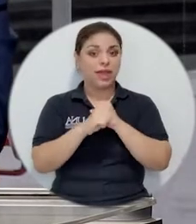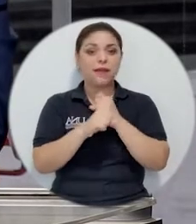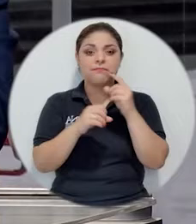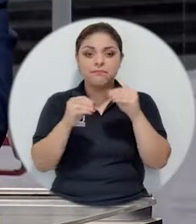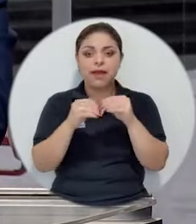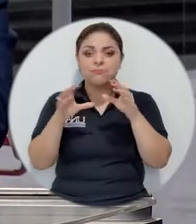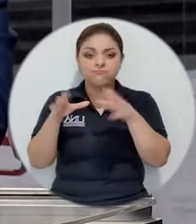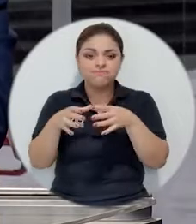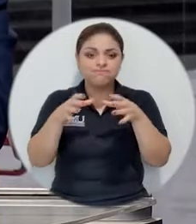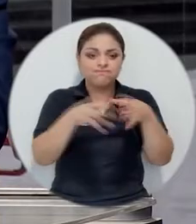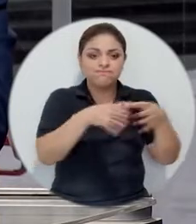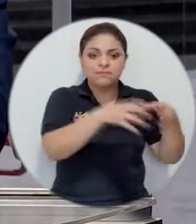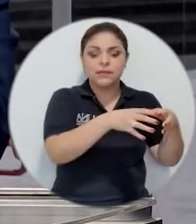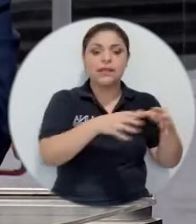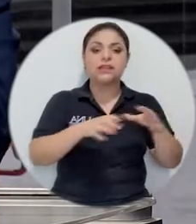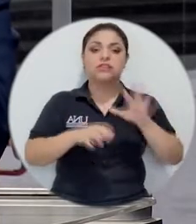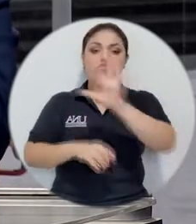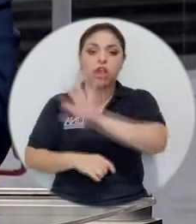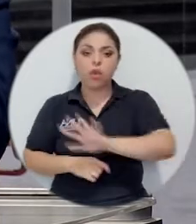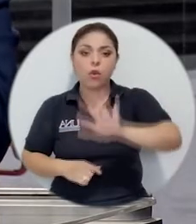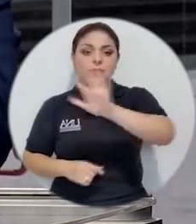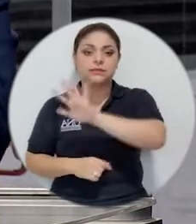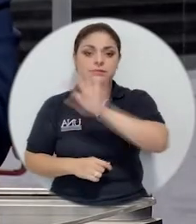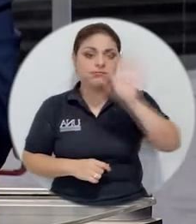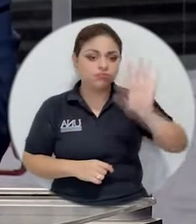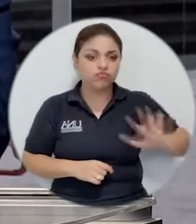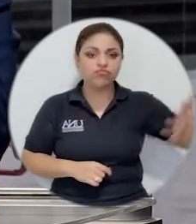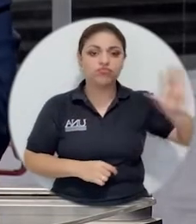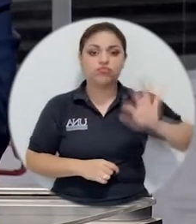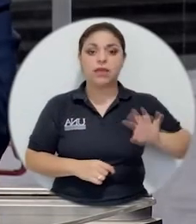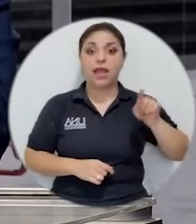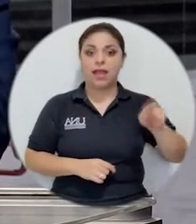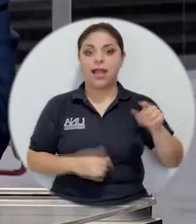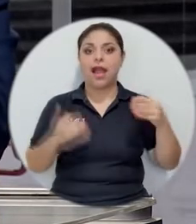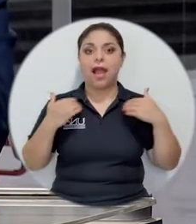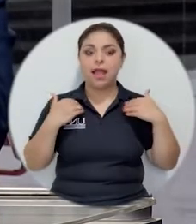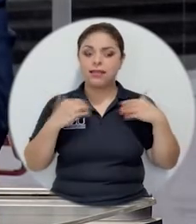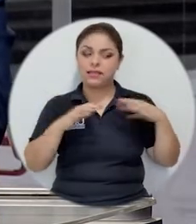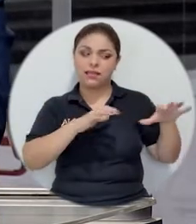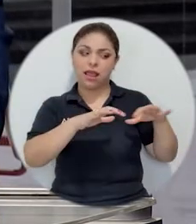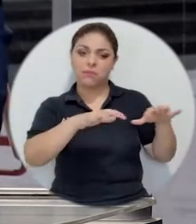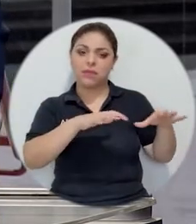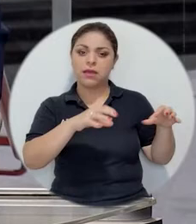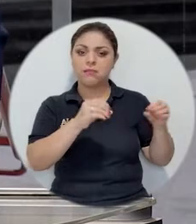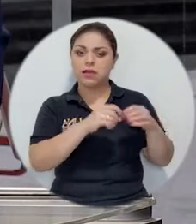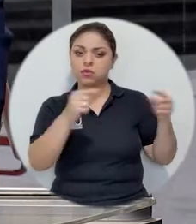en las regiones, porque es en las regiones donde se empiezan a dar dinámicas de conflictividad